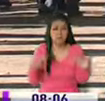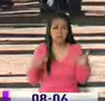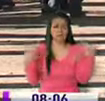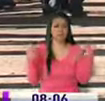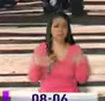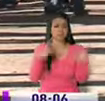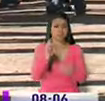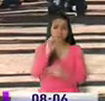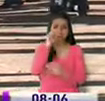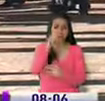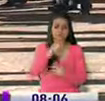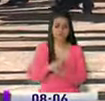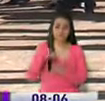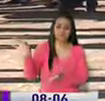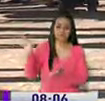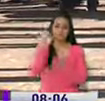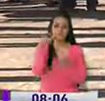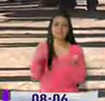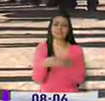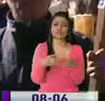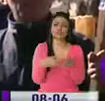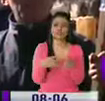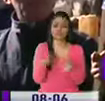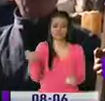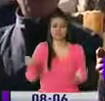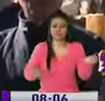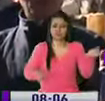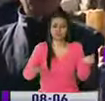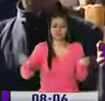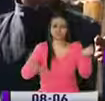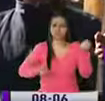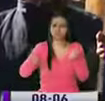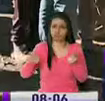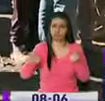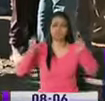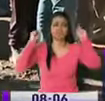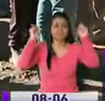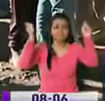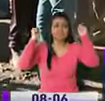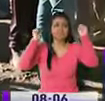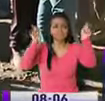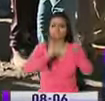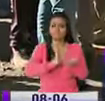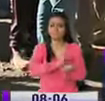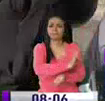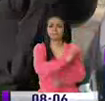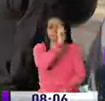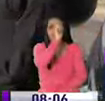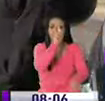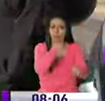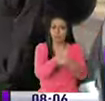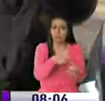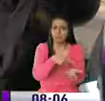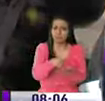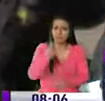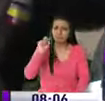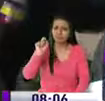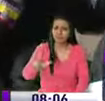Los representantes de la Asociación de Transporte Pesado, entre consignas y carteles, rechazaban esta medida. No